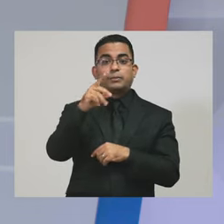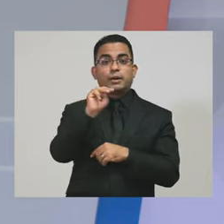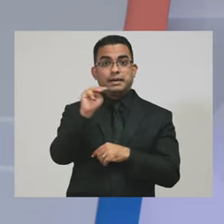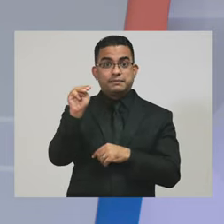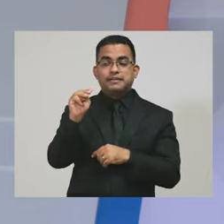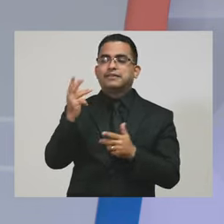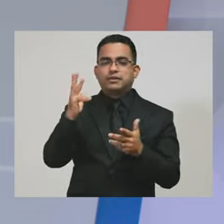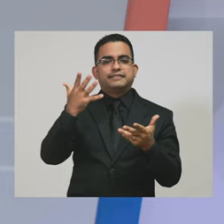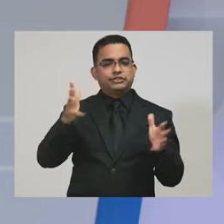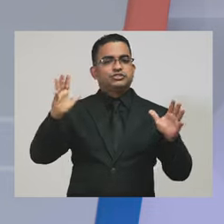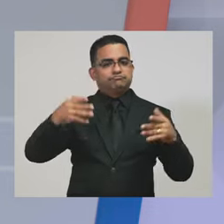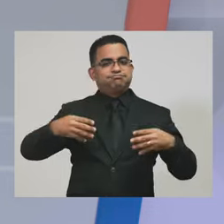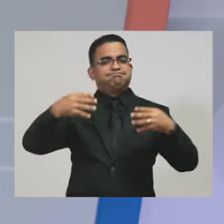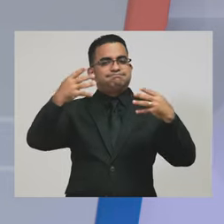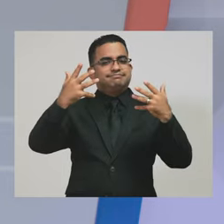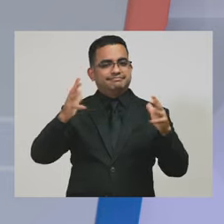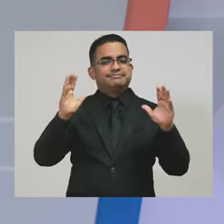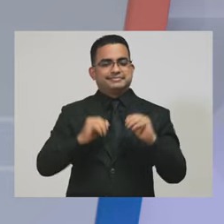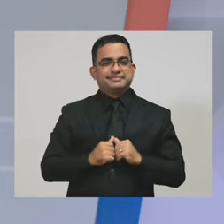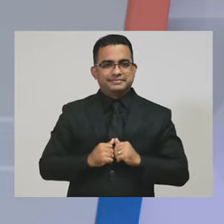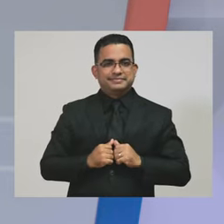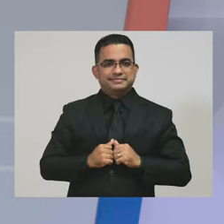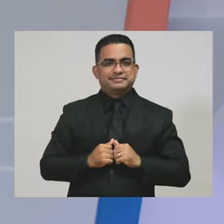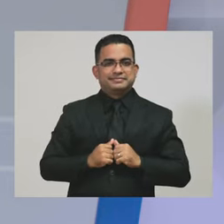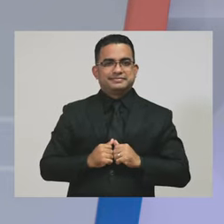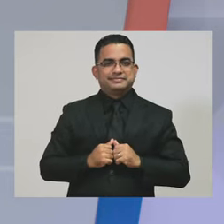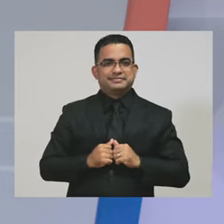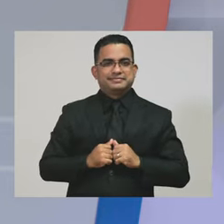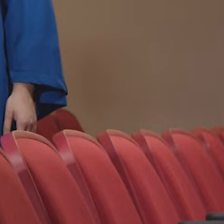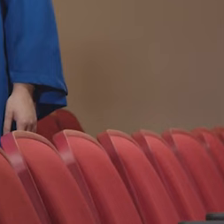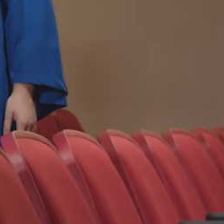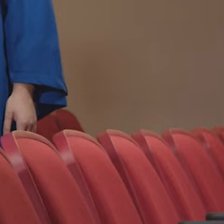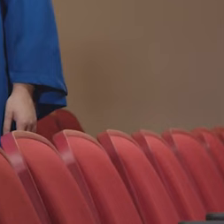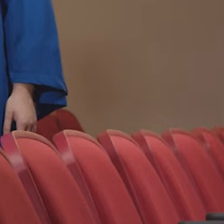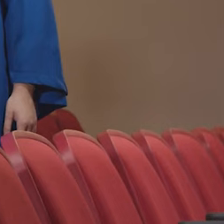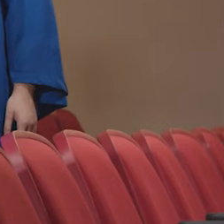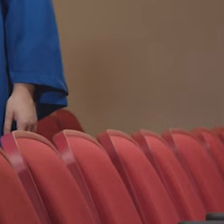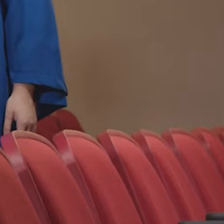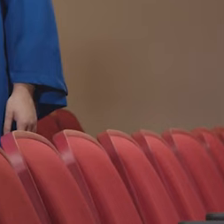extraordinaria de la pontificia universidad católica madre y maestra